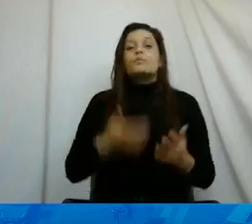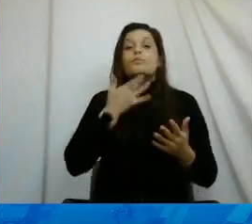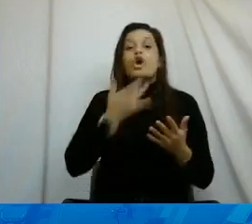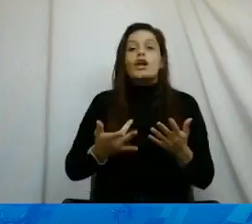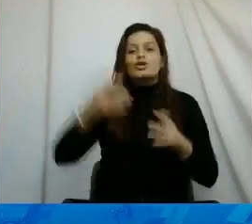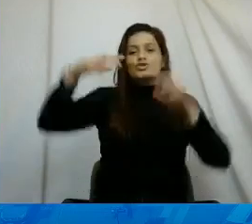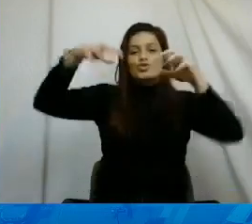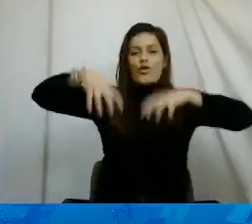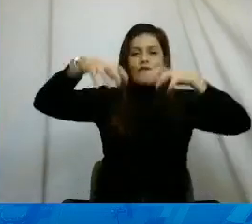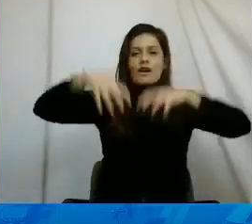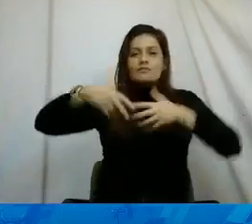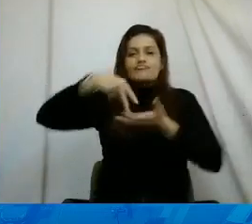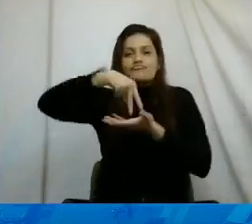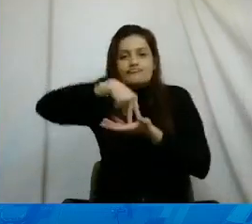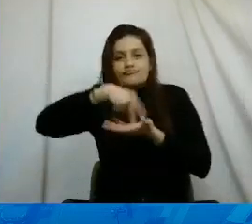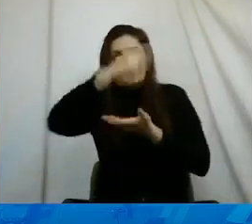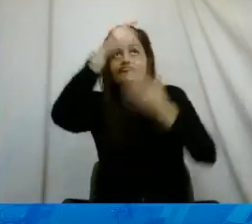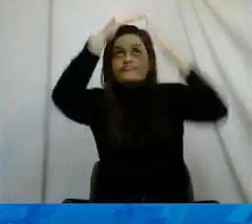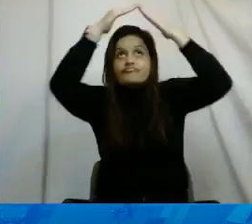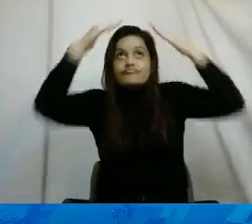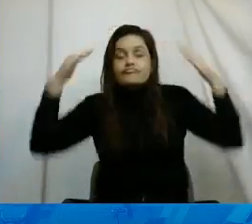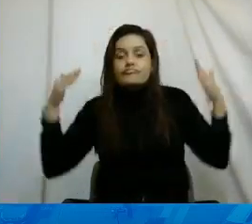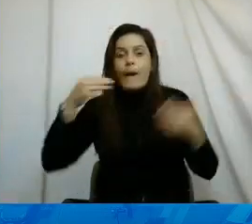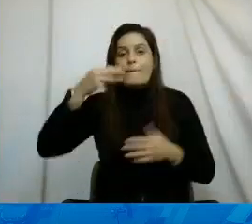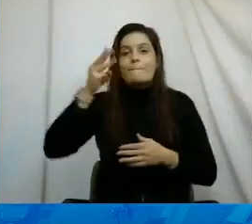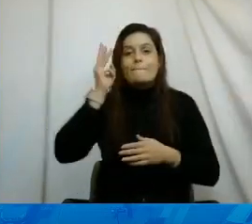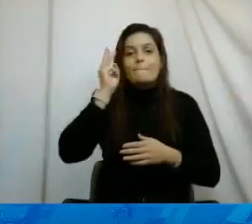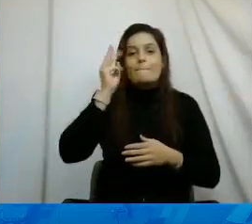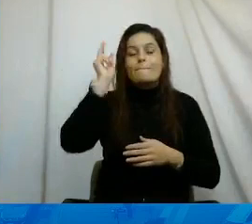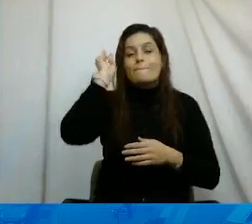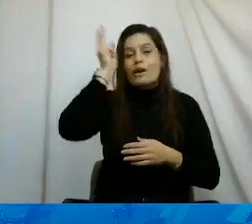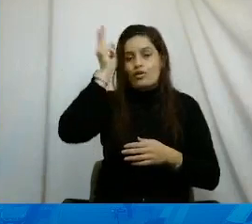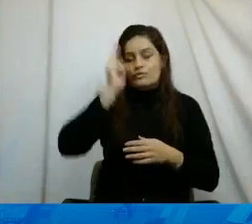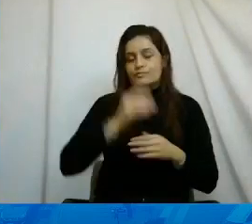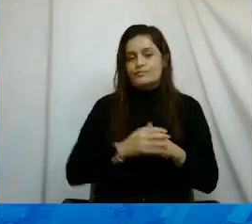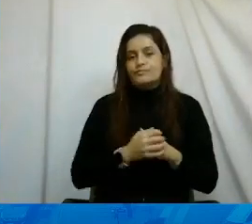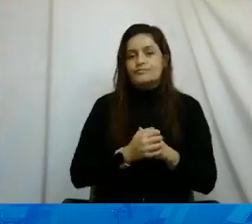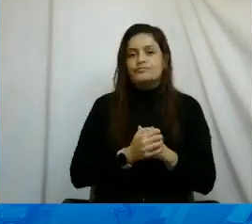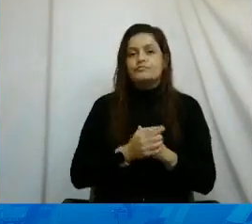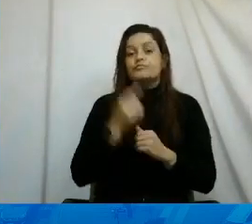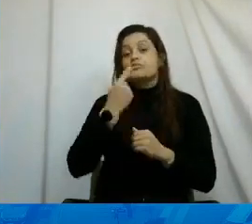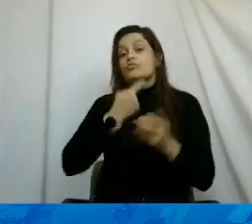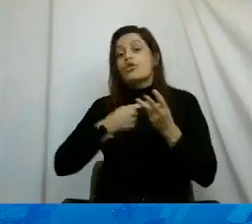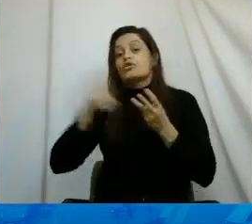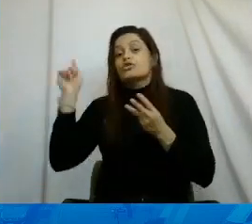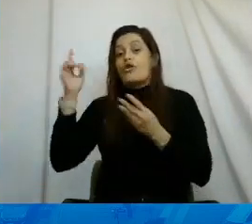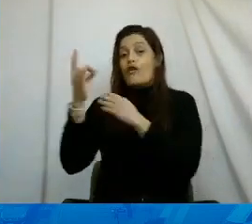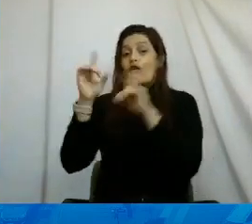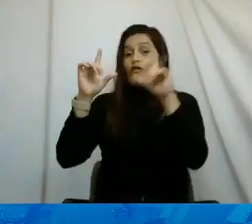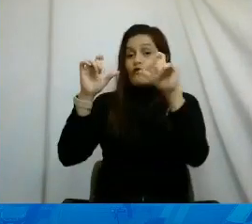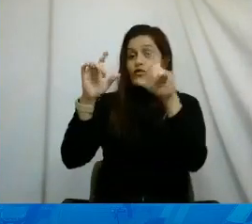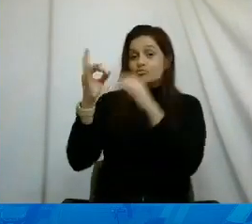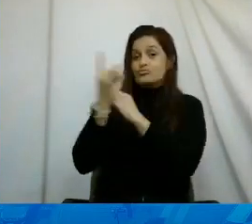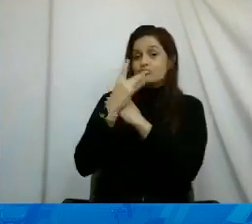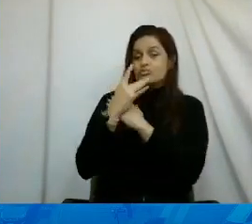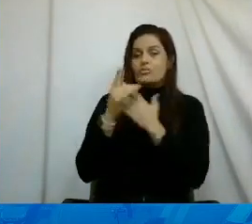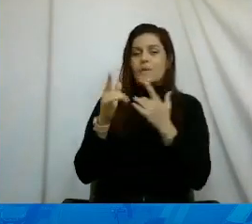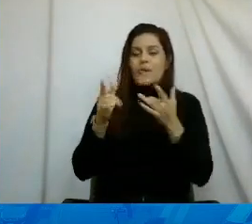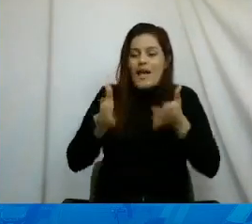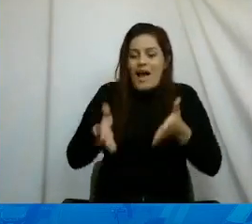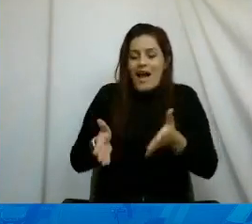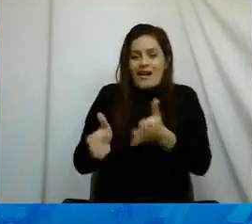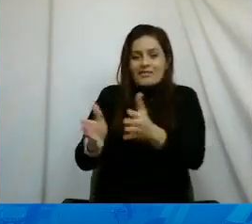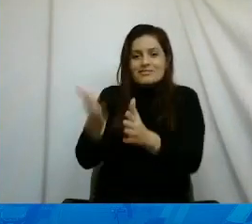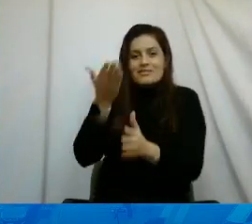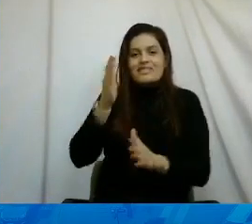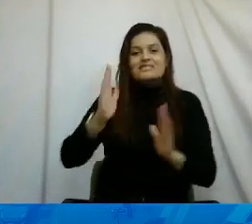Y por último, los vecinos de la población San José Obrero, también alcaldesa, me enviaron fotos del mal estado de las calles